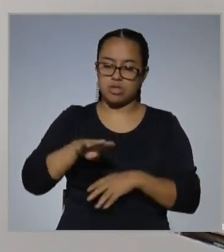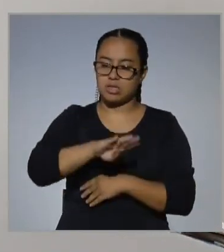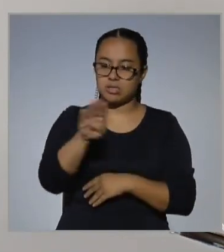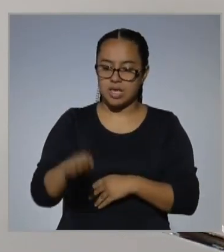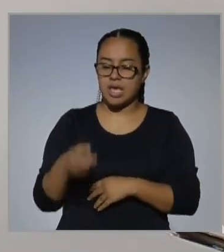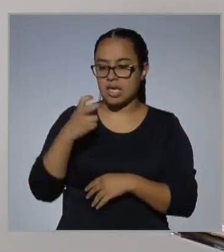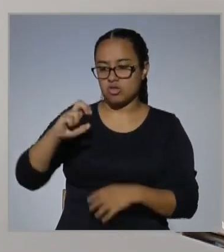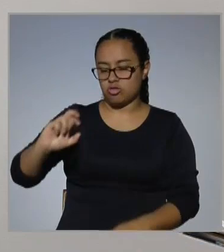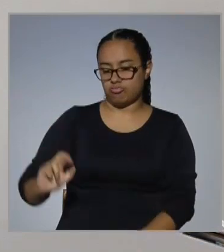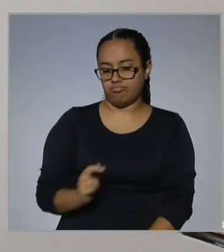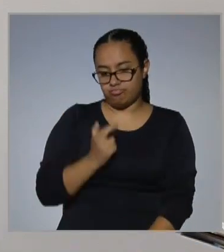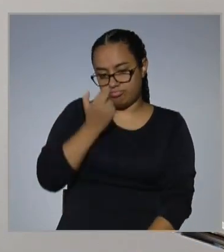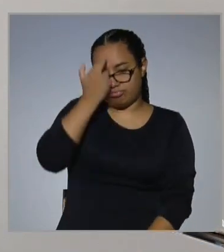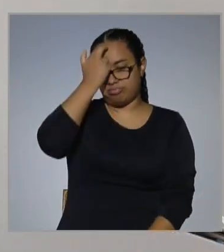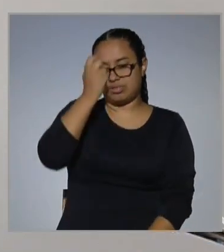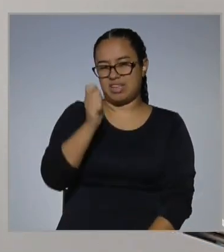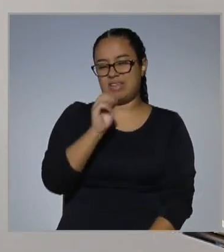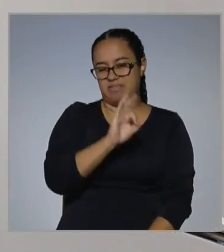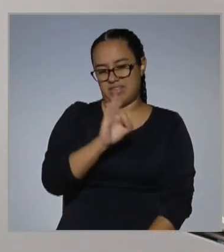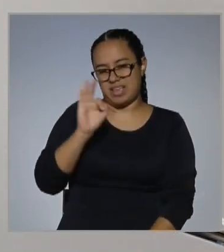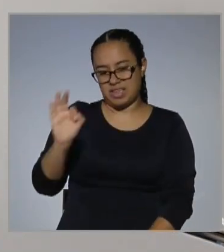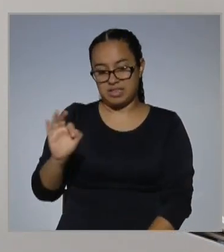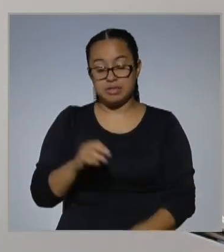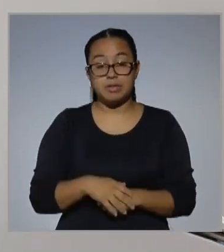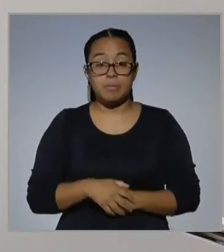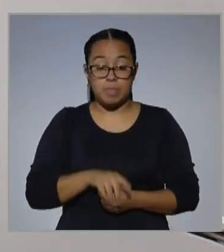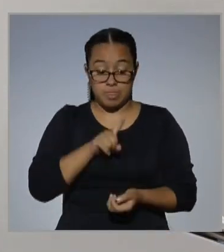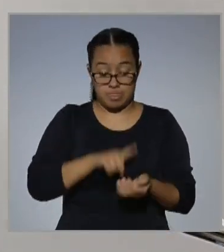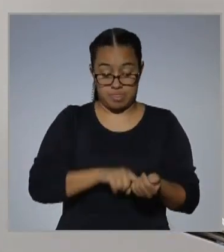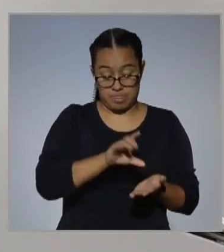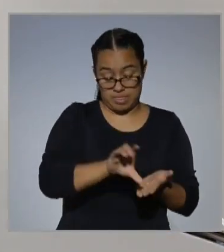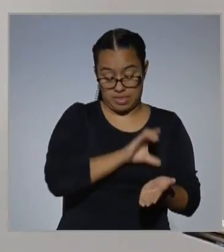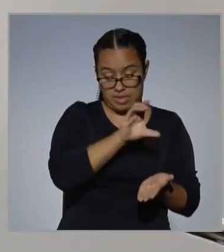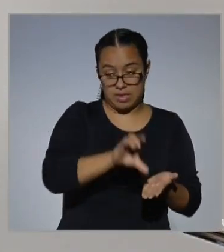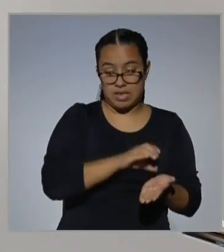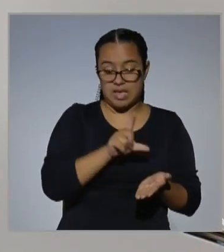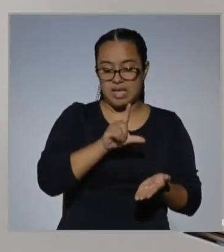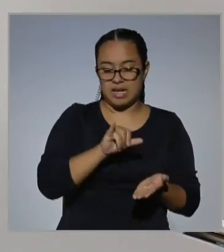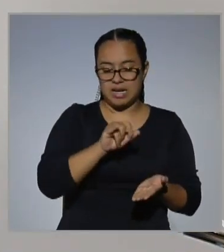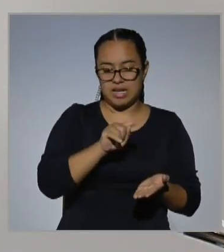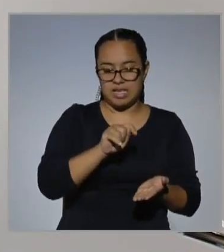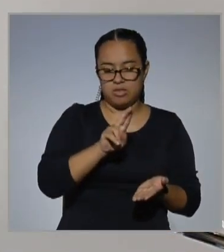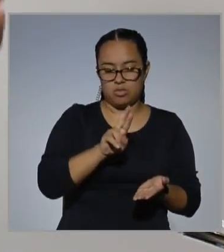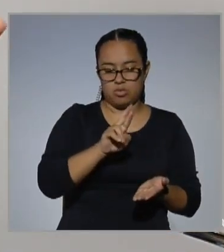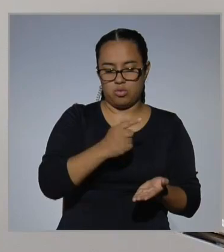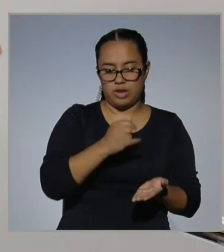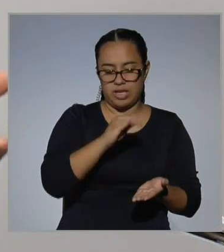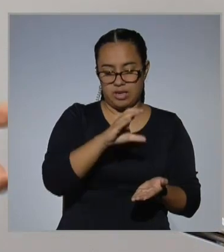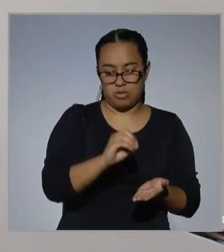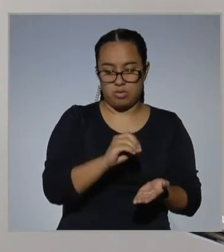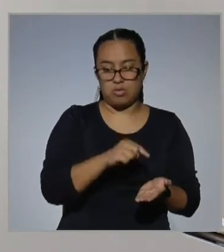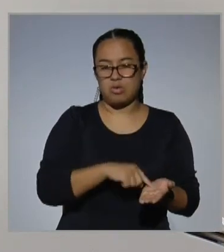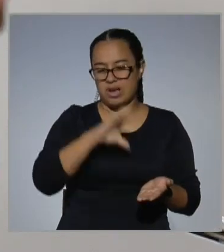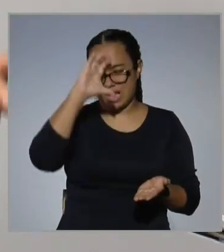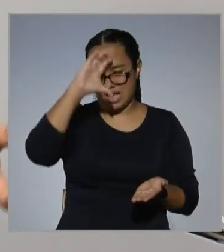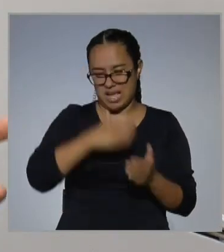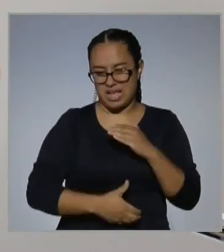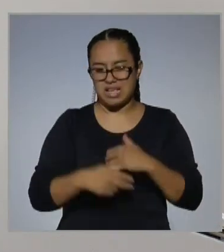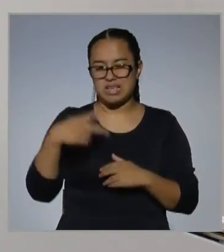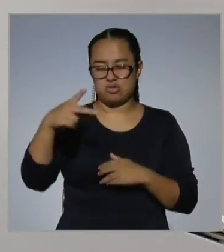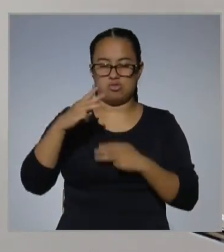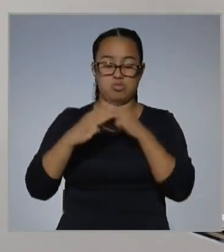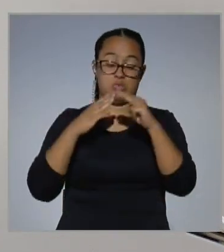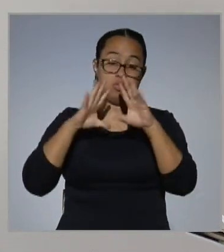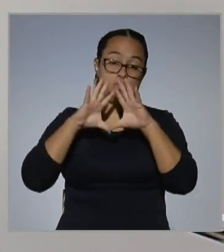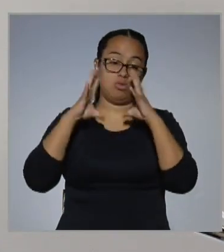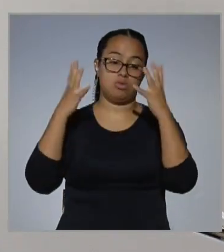les rinde tributo en esas fechas. Y entonces dentro del calendario litúrgico católico de todo el